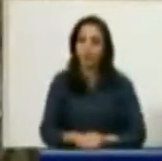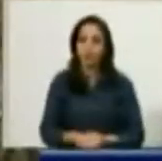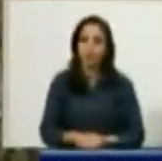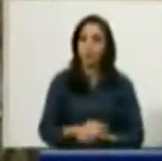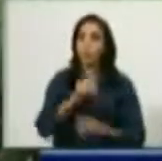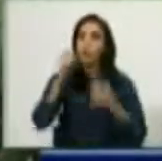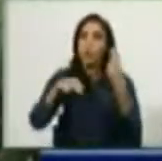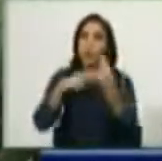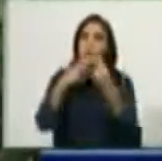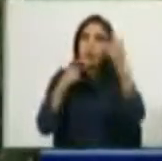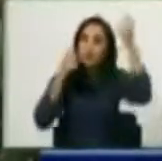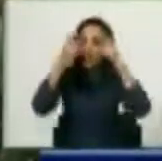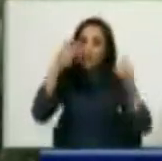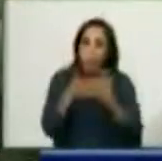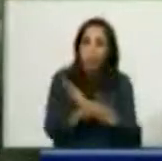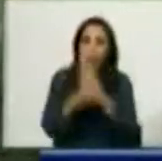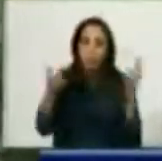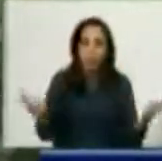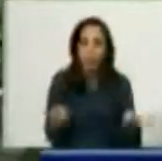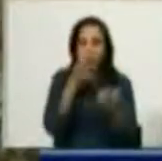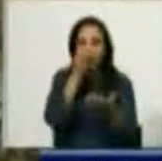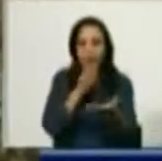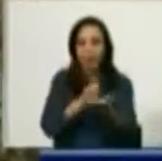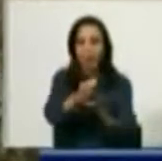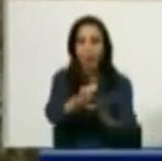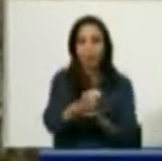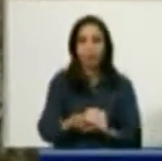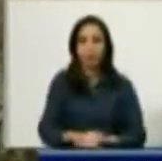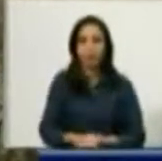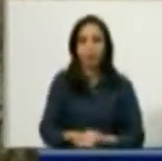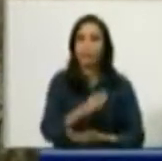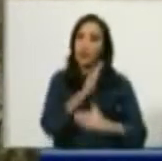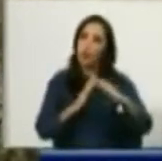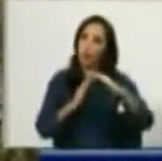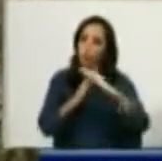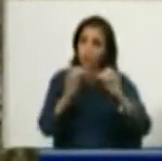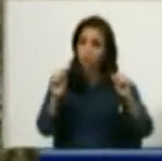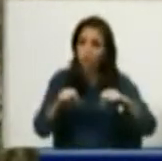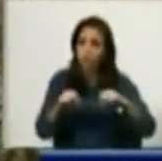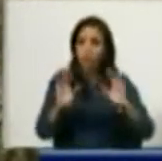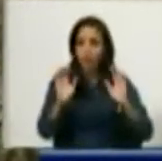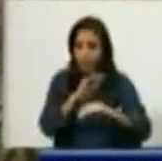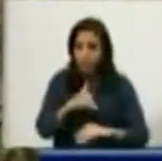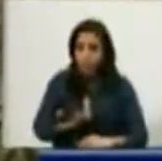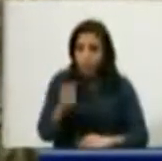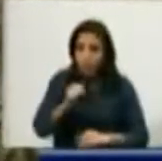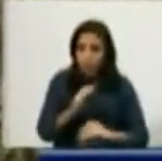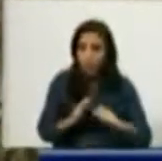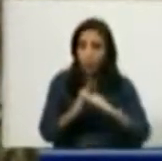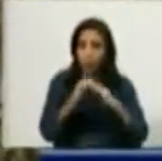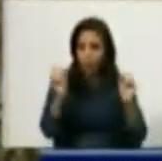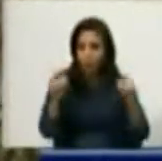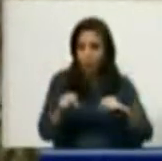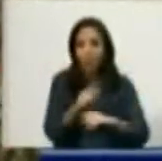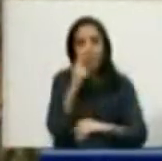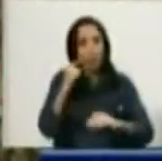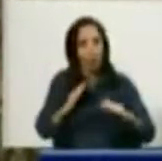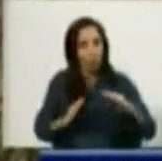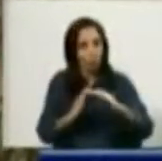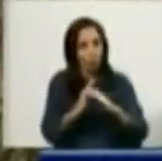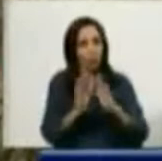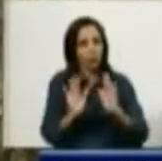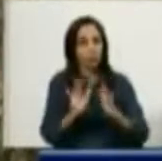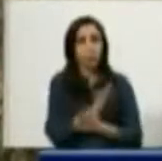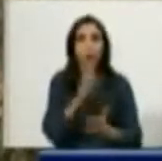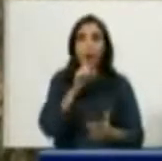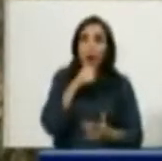numeral chavismo es vamos hay un corte Sí bueno vamos fuerte los